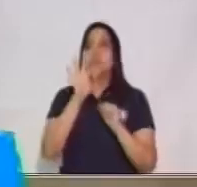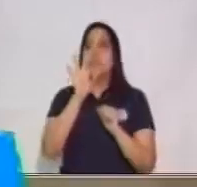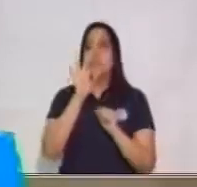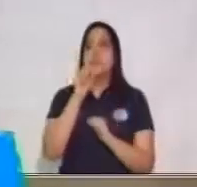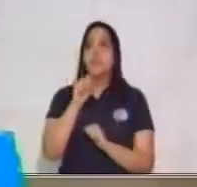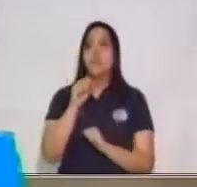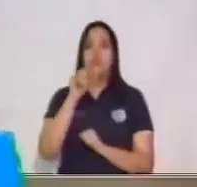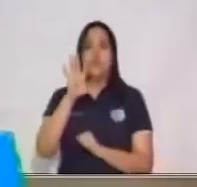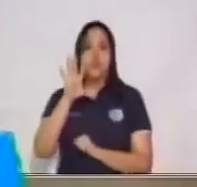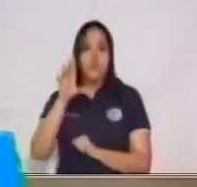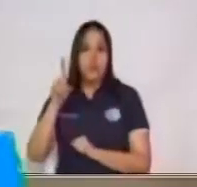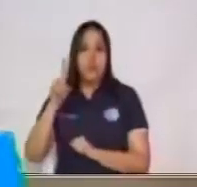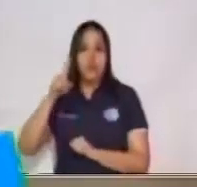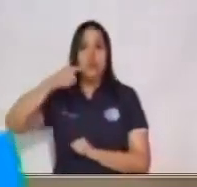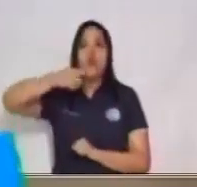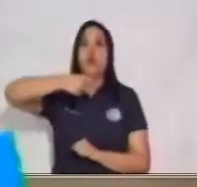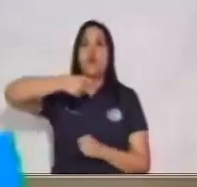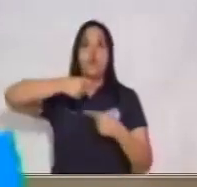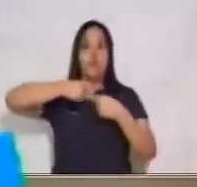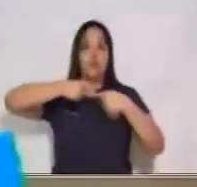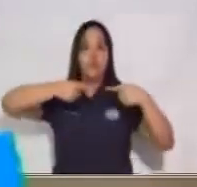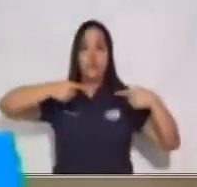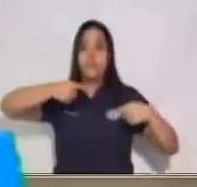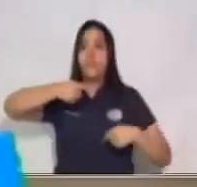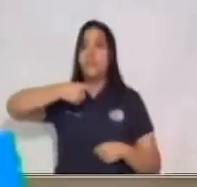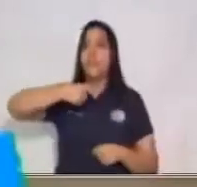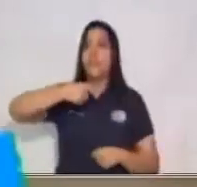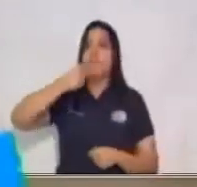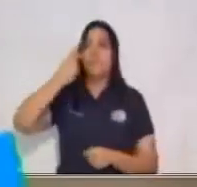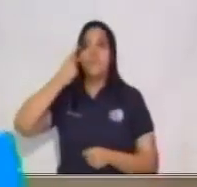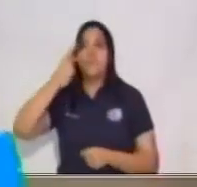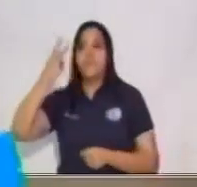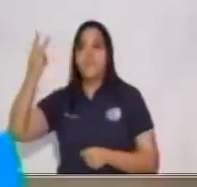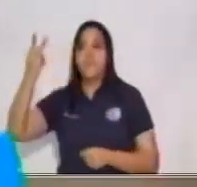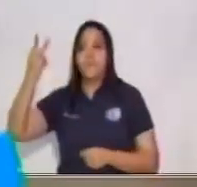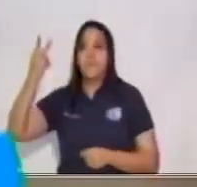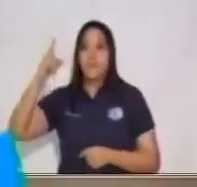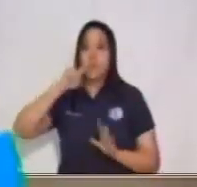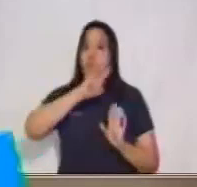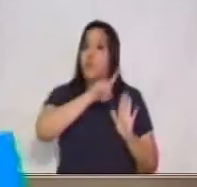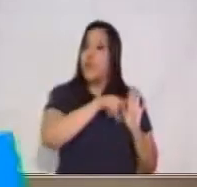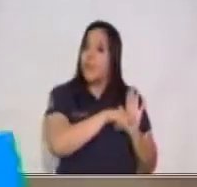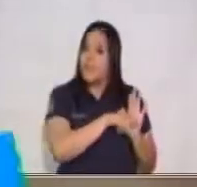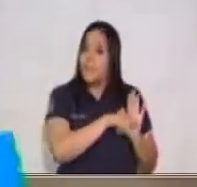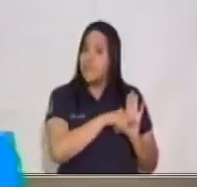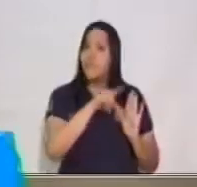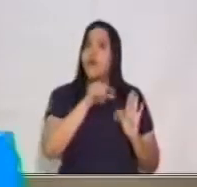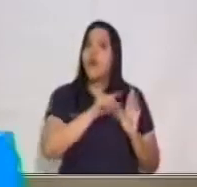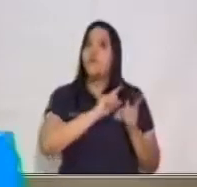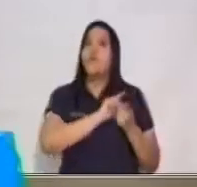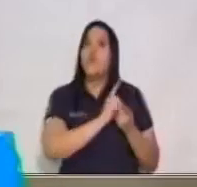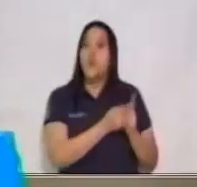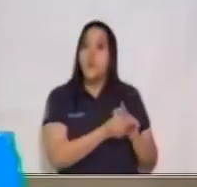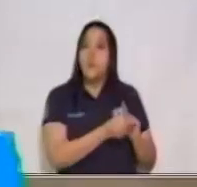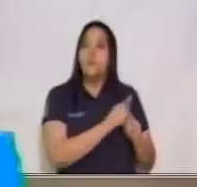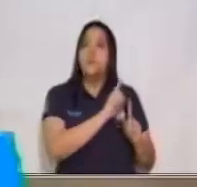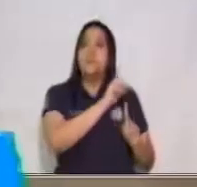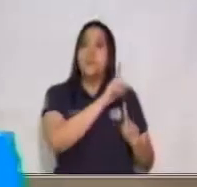113,51. Dividido, vean que tenemos un signo negativo y del otro lado vamos a pasar el signo